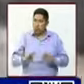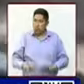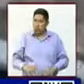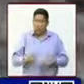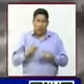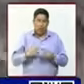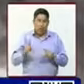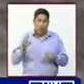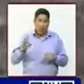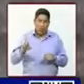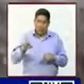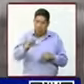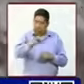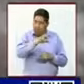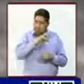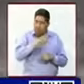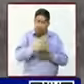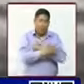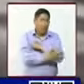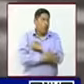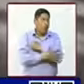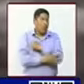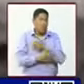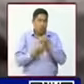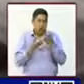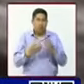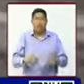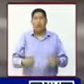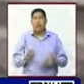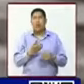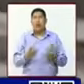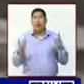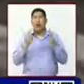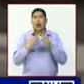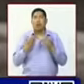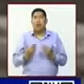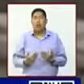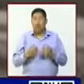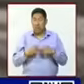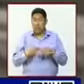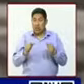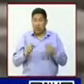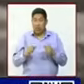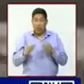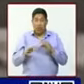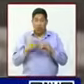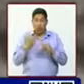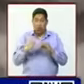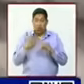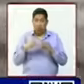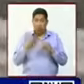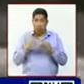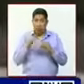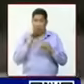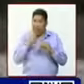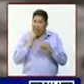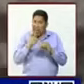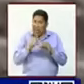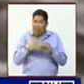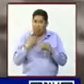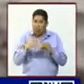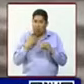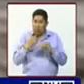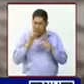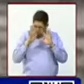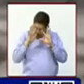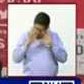distintos canales que existen en los lugares, en las cuencas. Hasta el momento se continúa recibiendo varios reportes por día de las